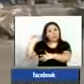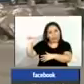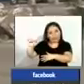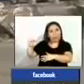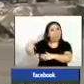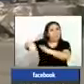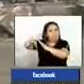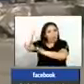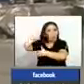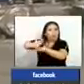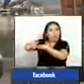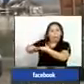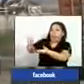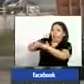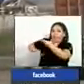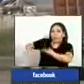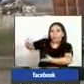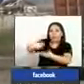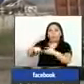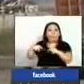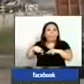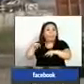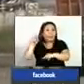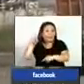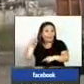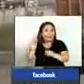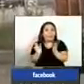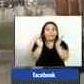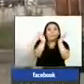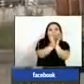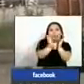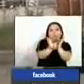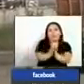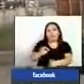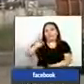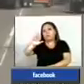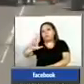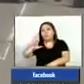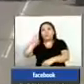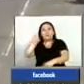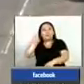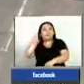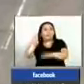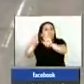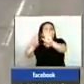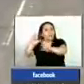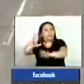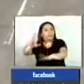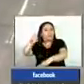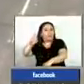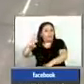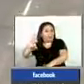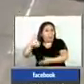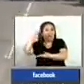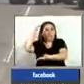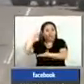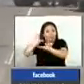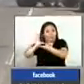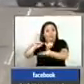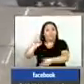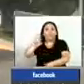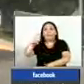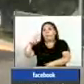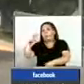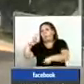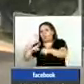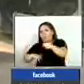compradores, pero este en mayo redujo un 363.7 millones de dólares en sus compras.